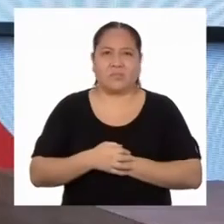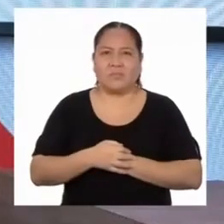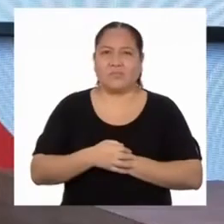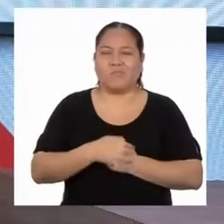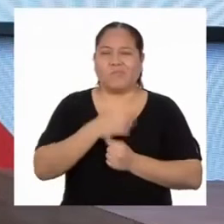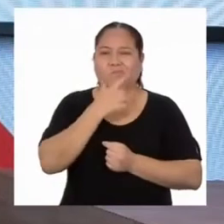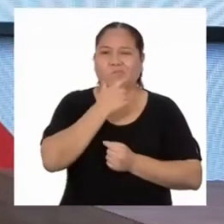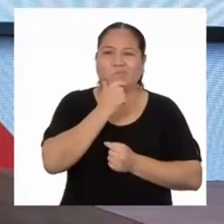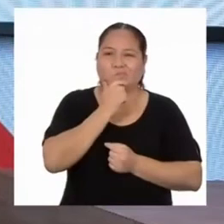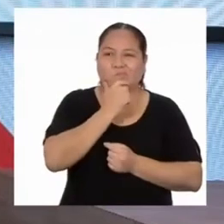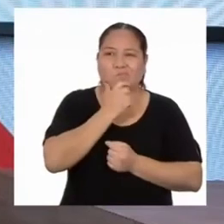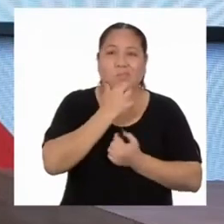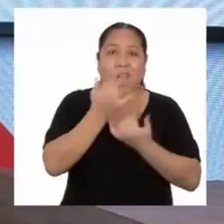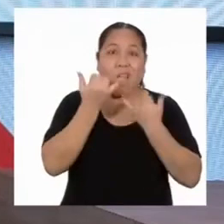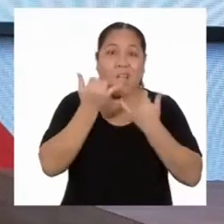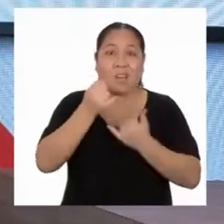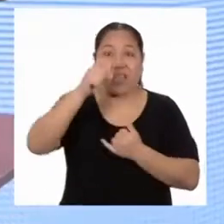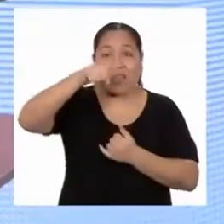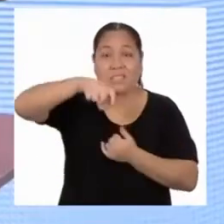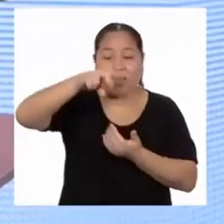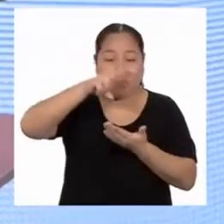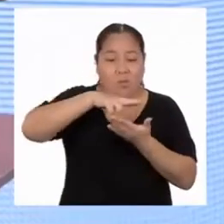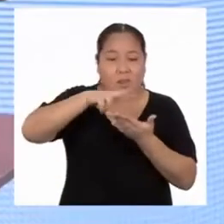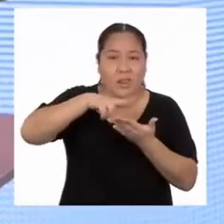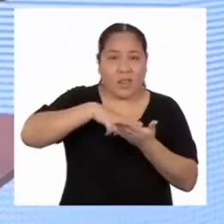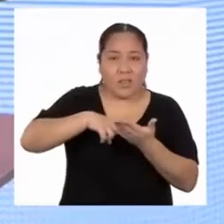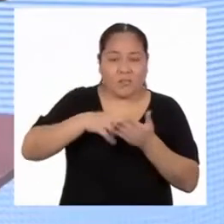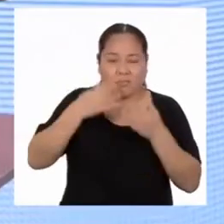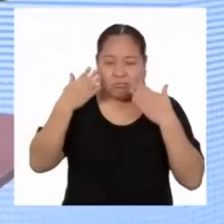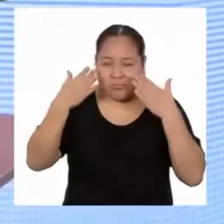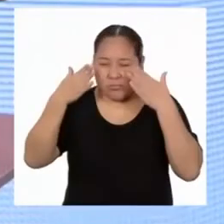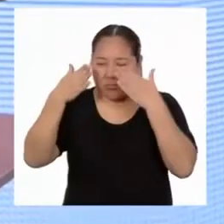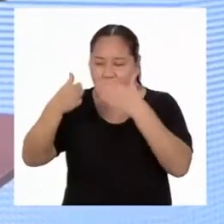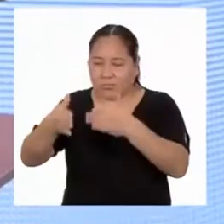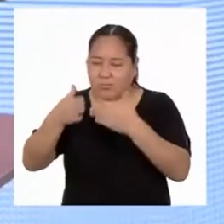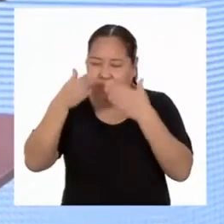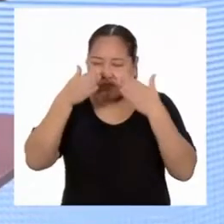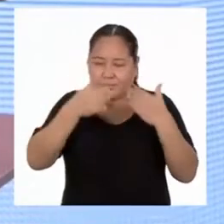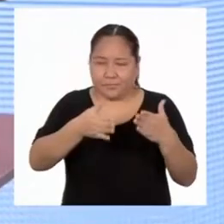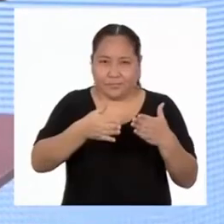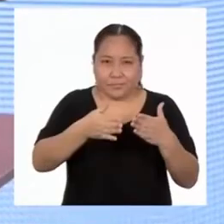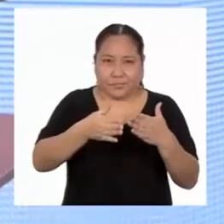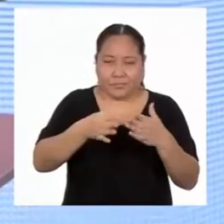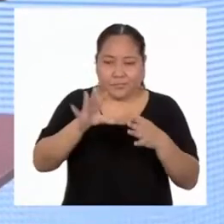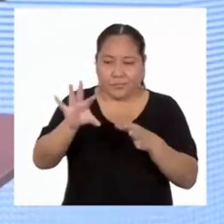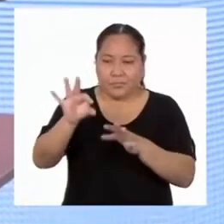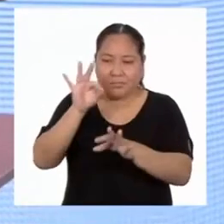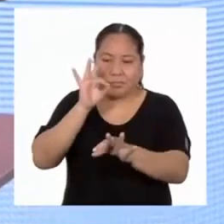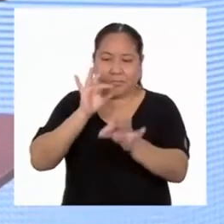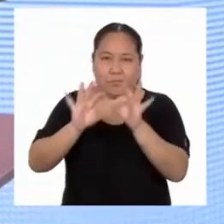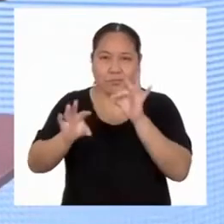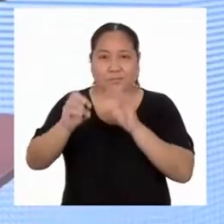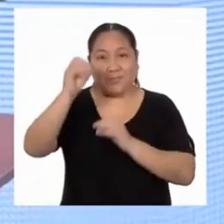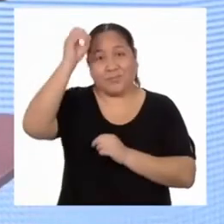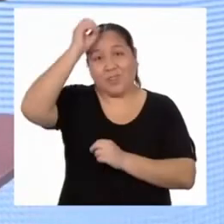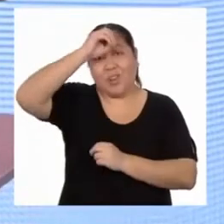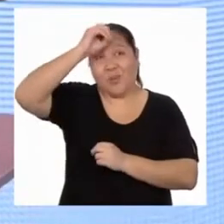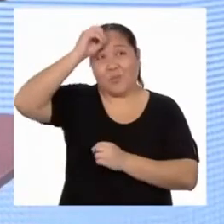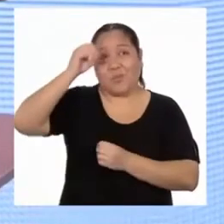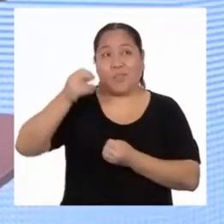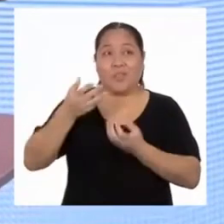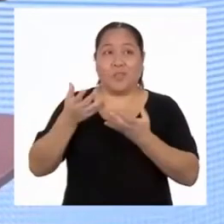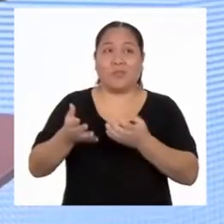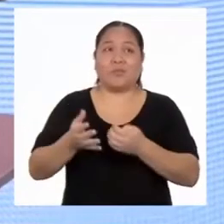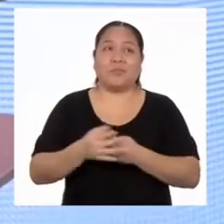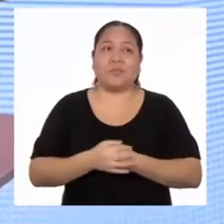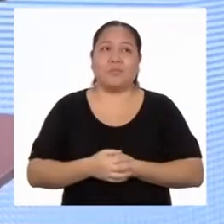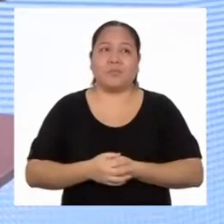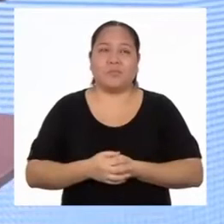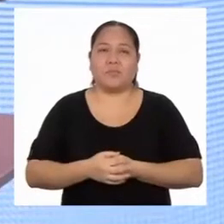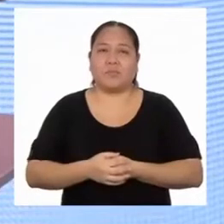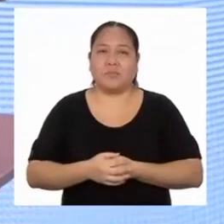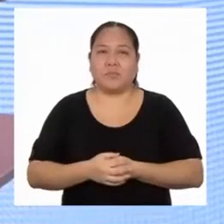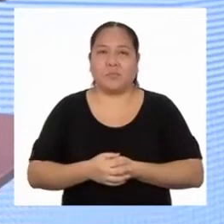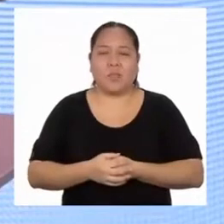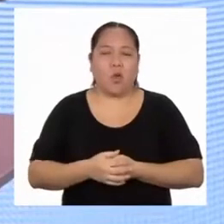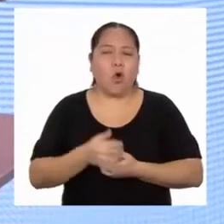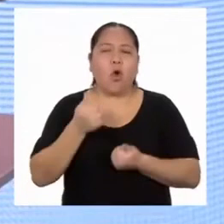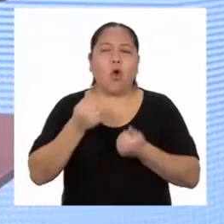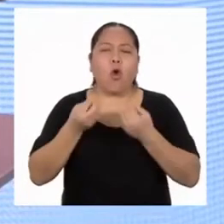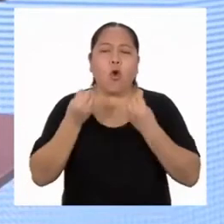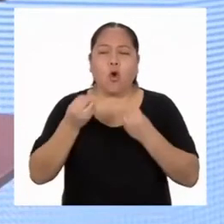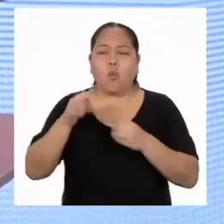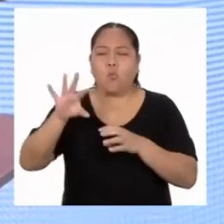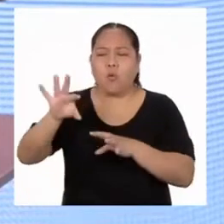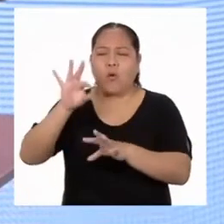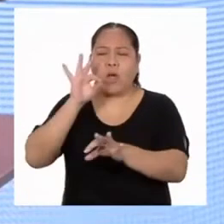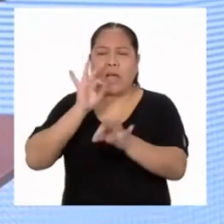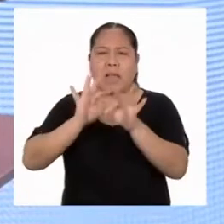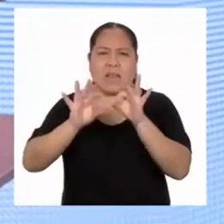Pues ahora nos toca leer. Vamos a identificar, deducir información y opinar. Pero, ¿cómo vamos a elegir qué información nos